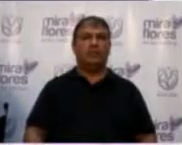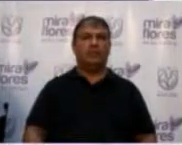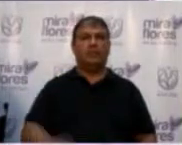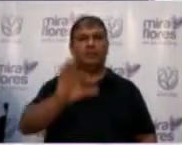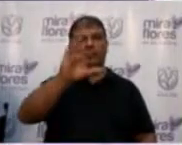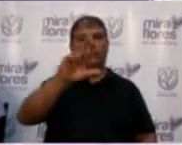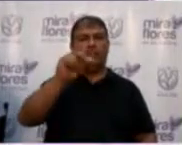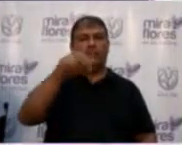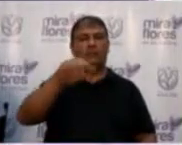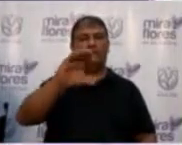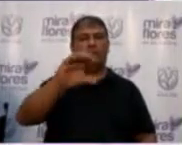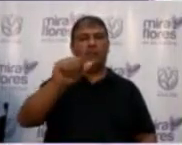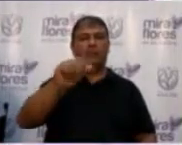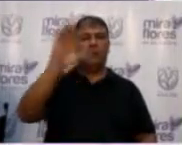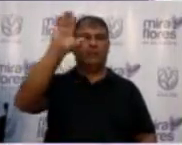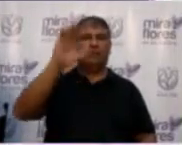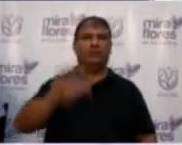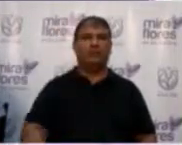Señora Franca Rey Camino.